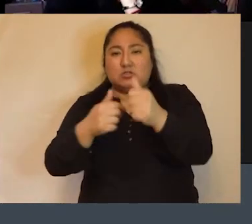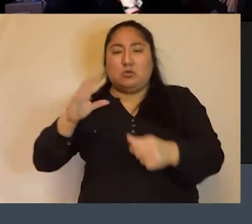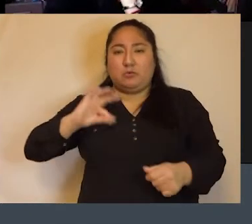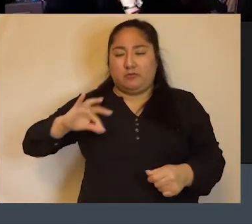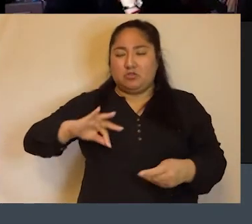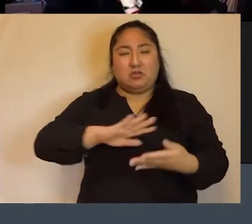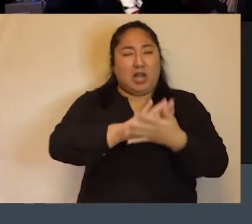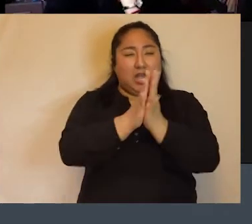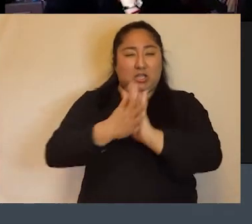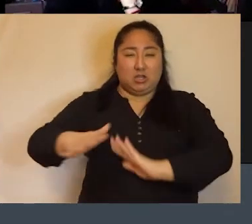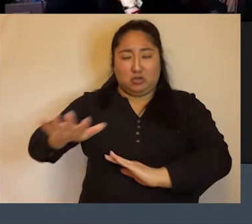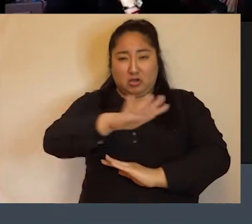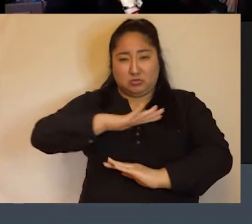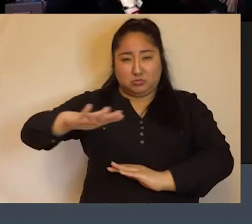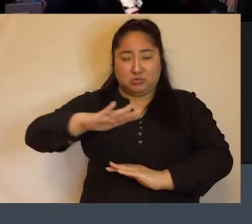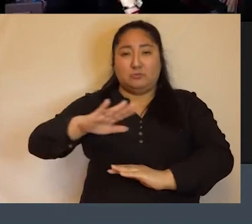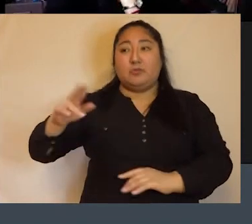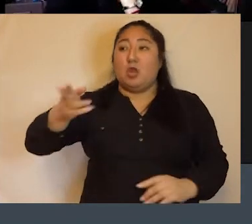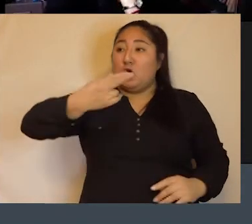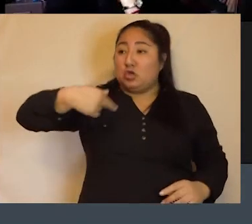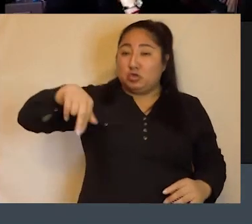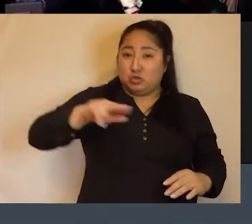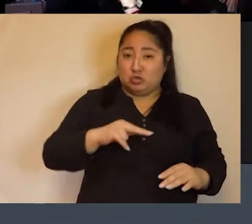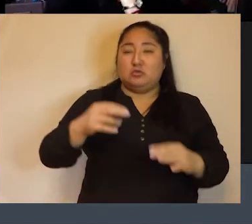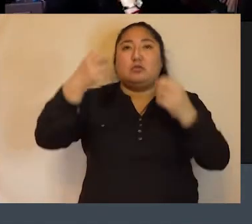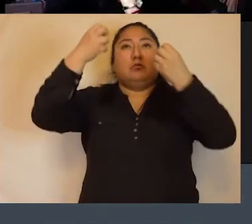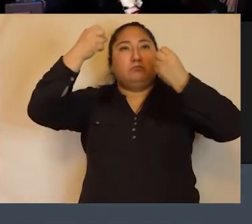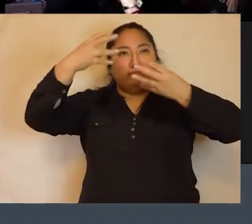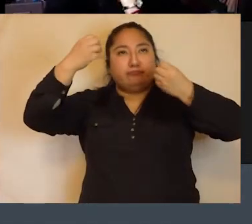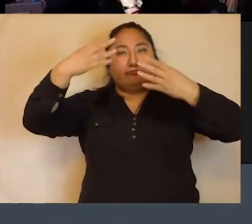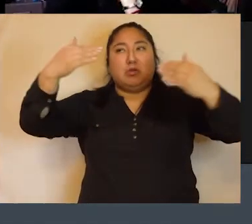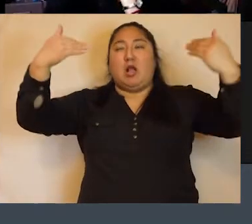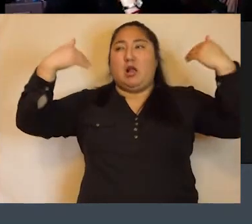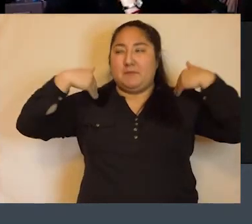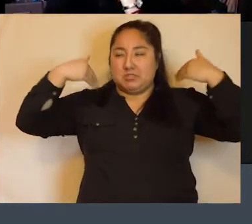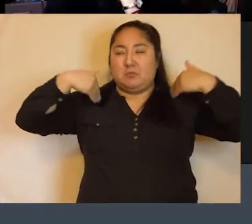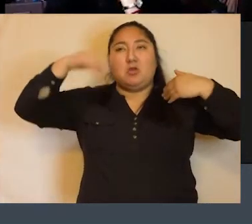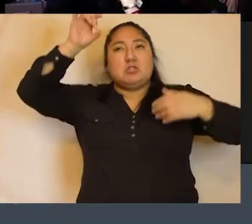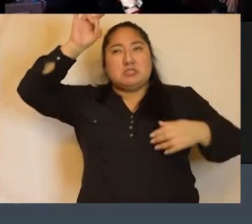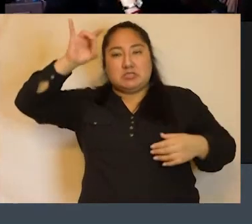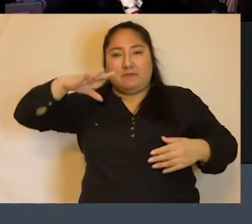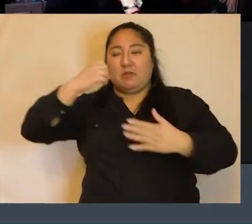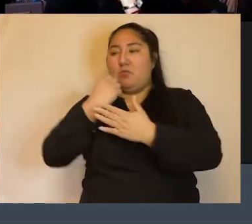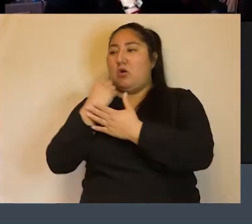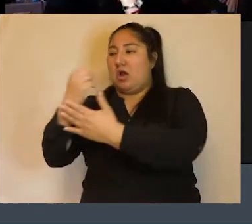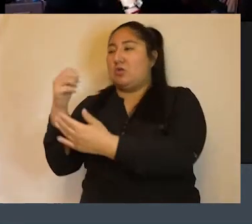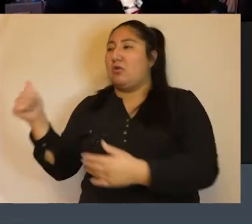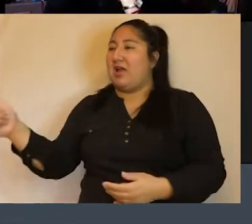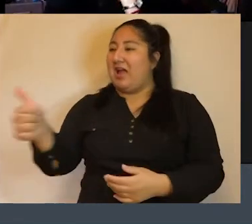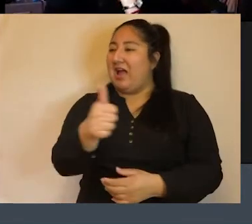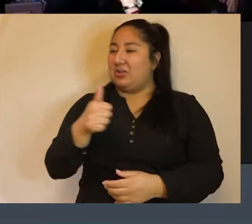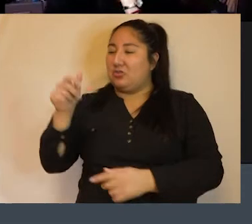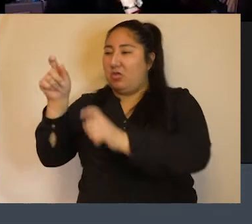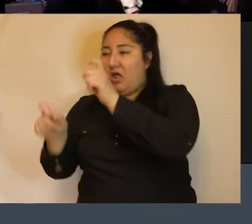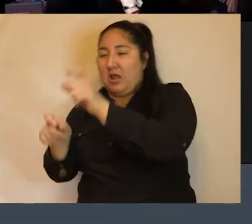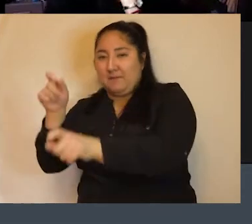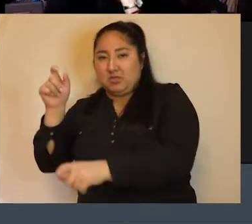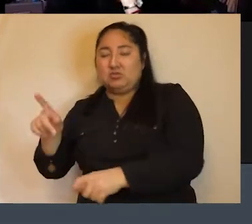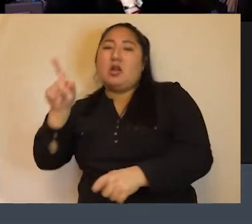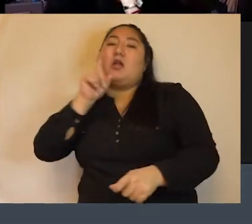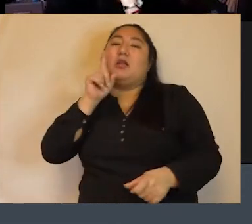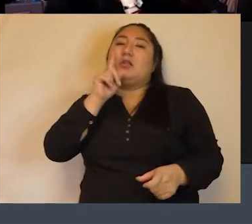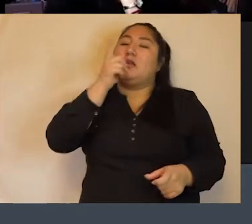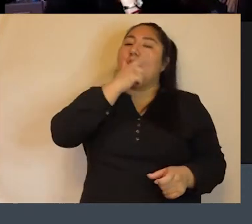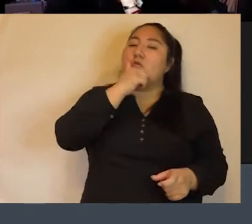previsionales en todo esto? Nosotros estamos capacitados para ayudar a todos los que tengan